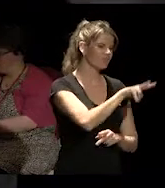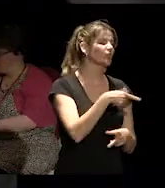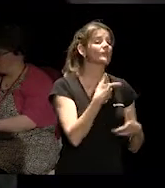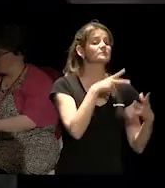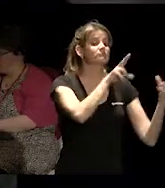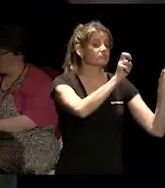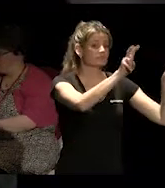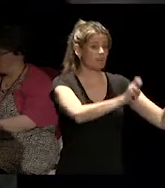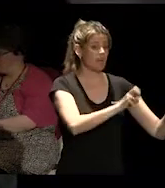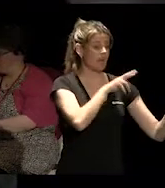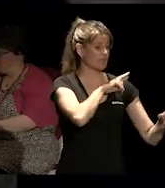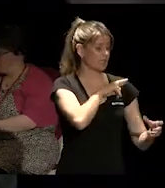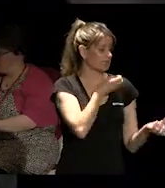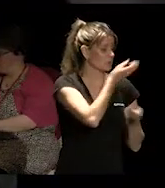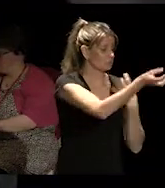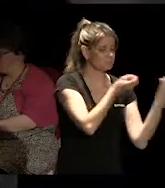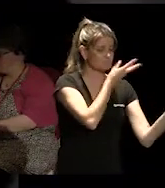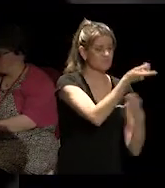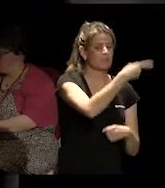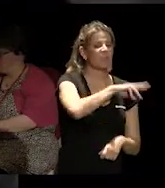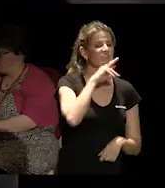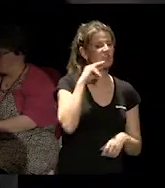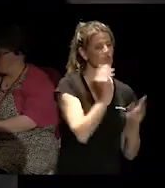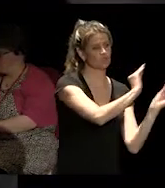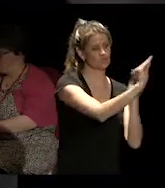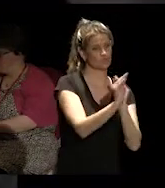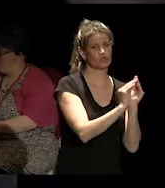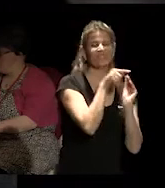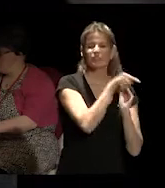el gran impulso del espectáculo.